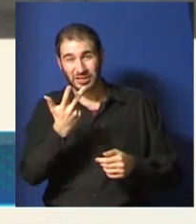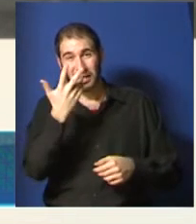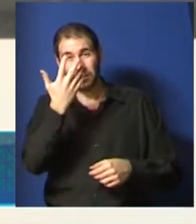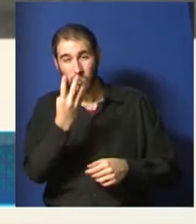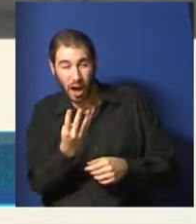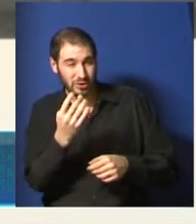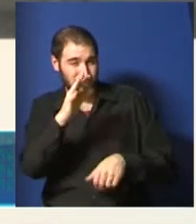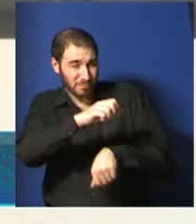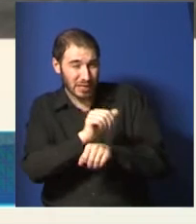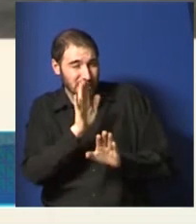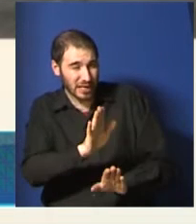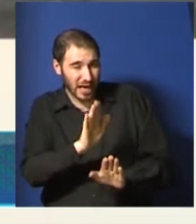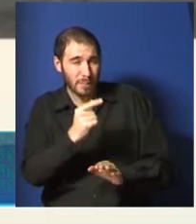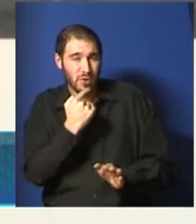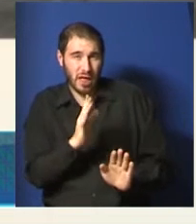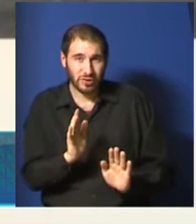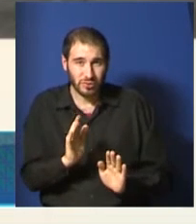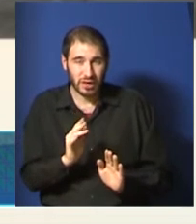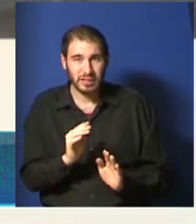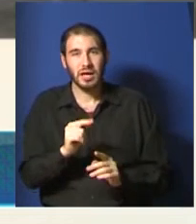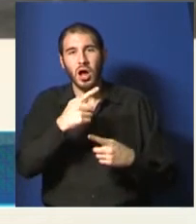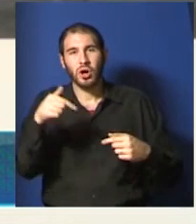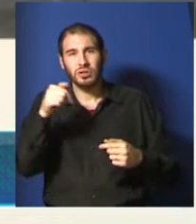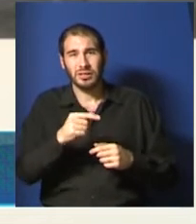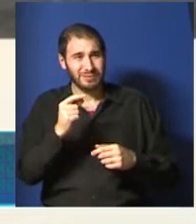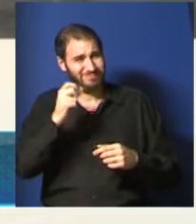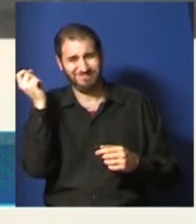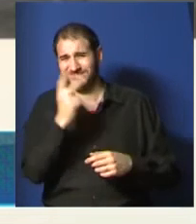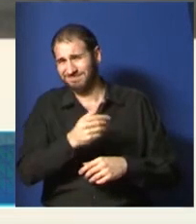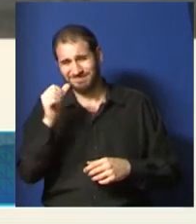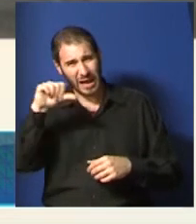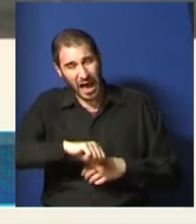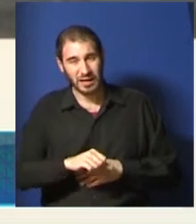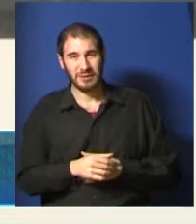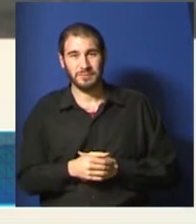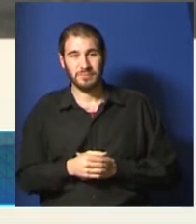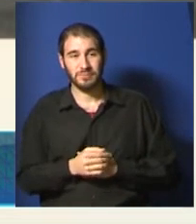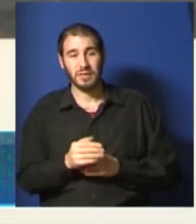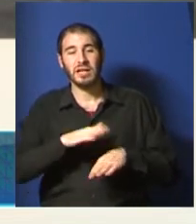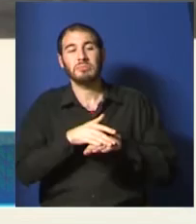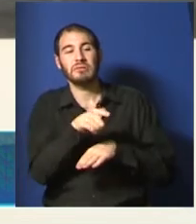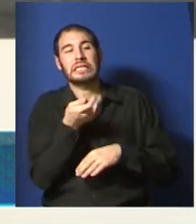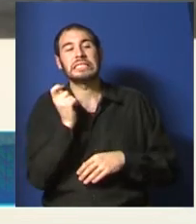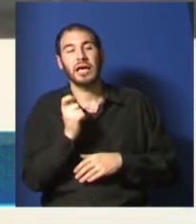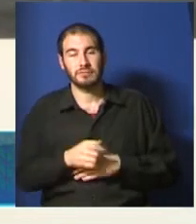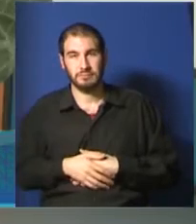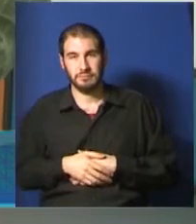4 o lo que fuera en prisión preventiva, los efectos son calamitosos y bueno, ¿y quién se hace cargo de eso? Claro.